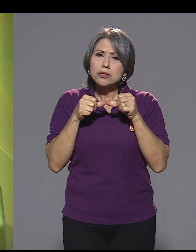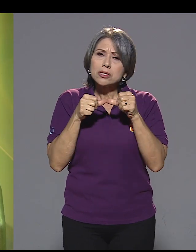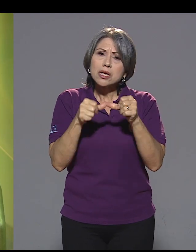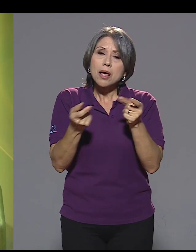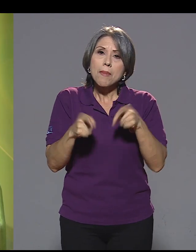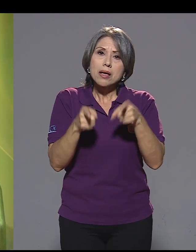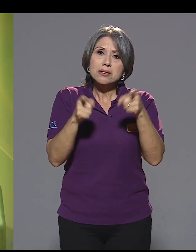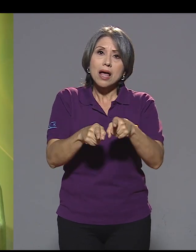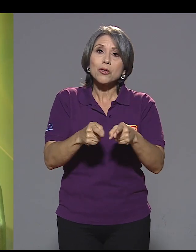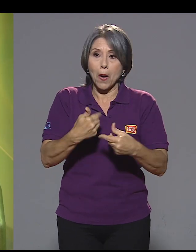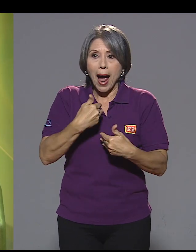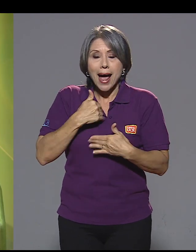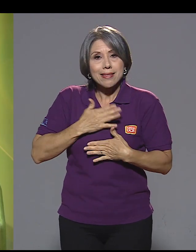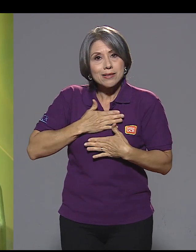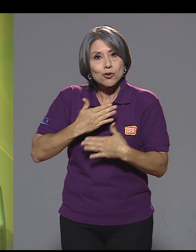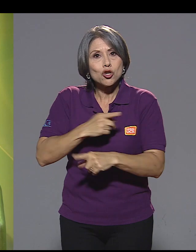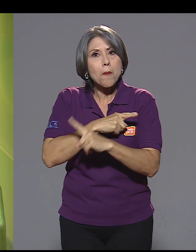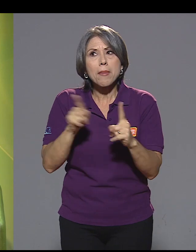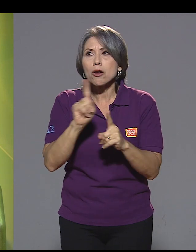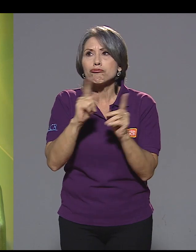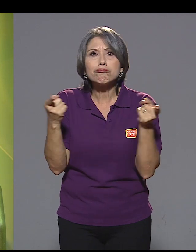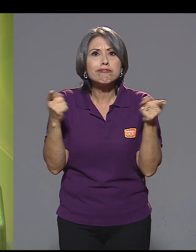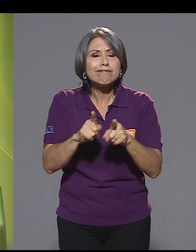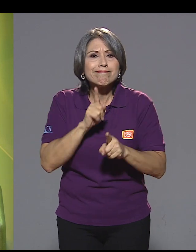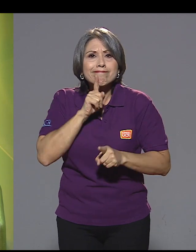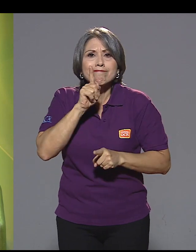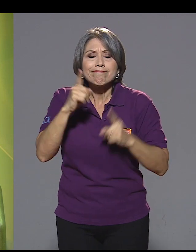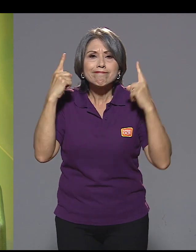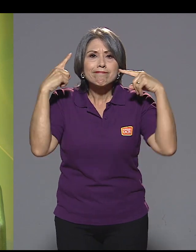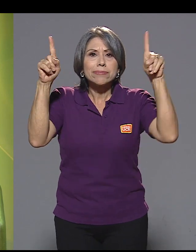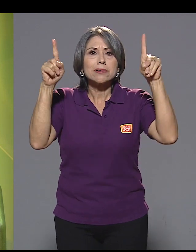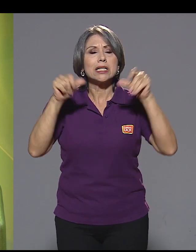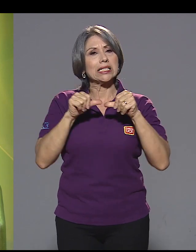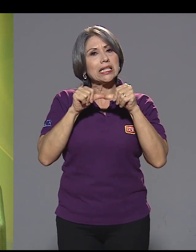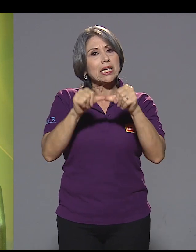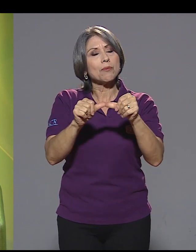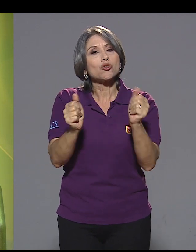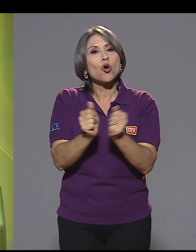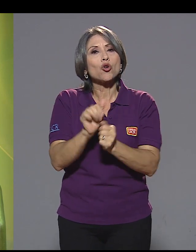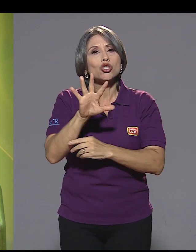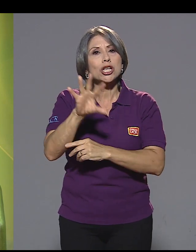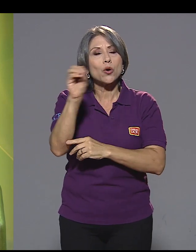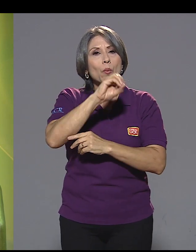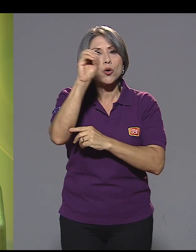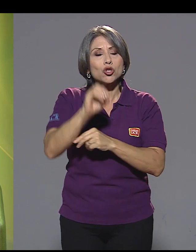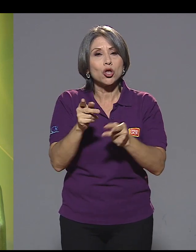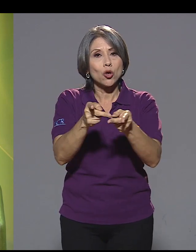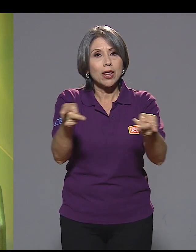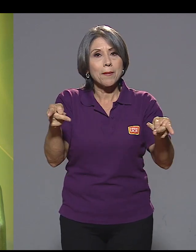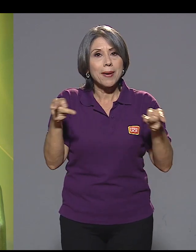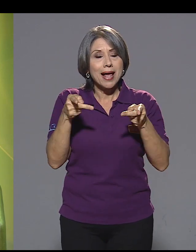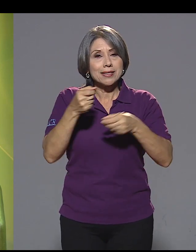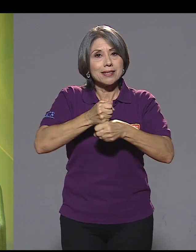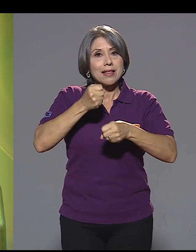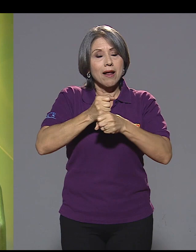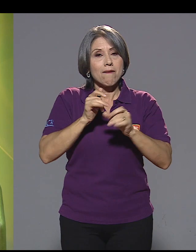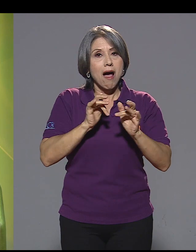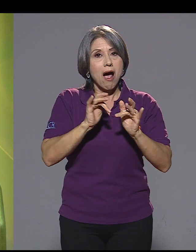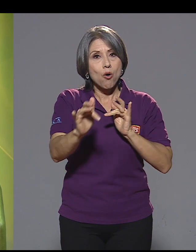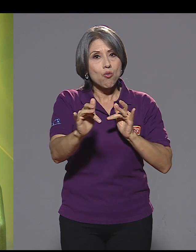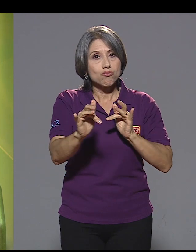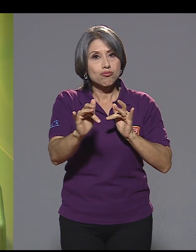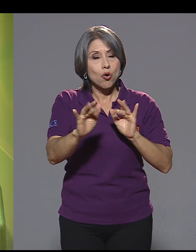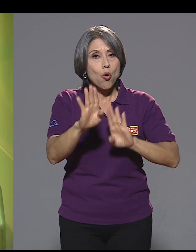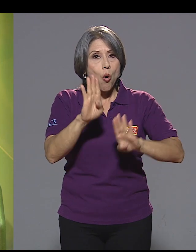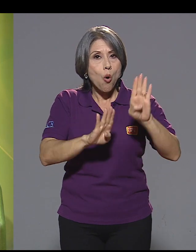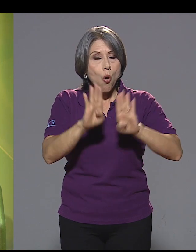la disposición, no siempre se hace efectivo, y seguimos con un 5% de plazas de los